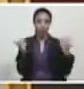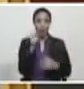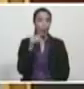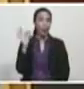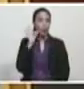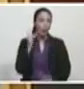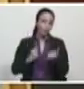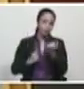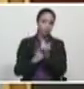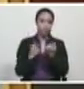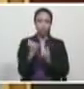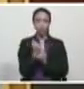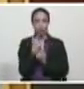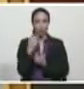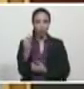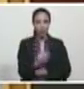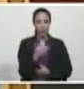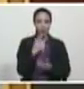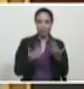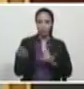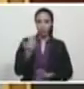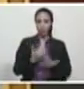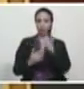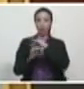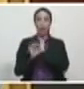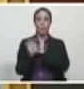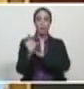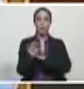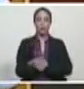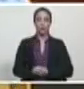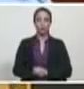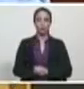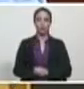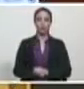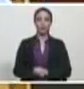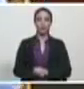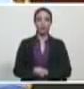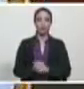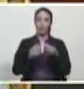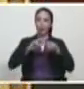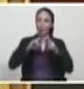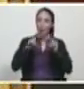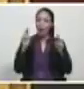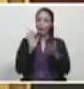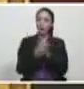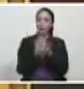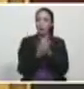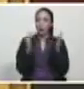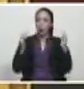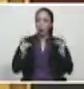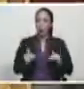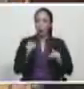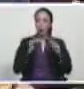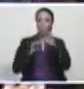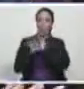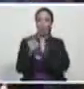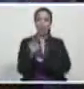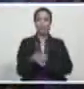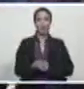Venezuela para cuidar bien la paz de nuestro país, para cuidar la paz de todos ustedes, compatriotas.